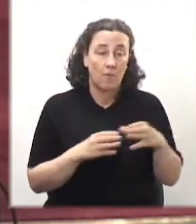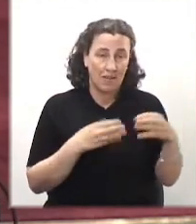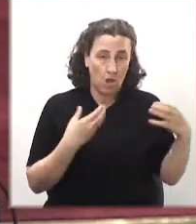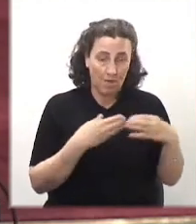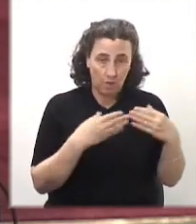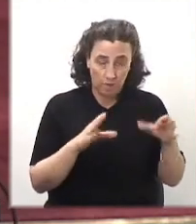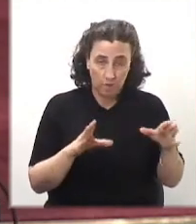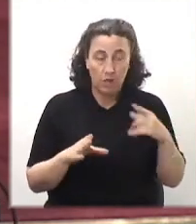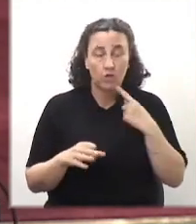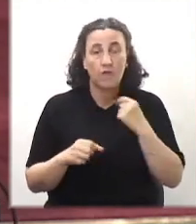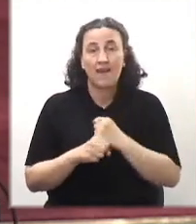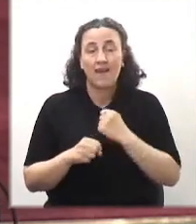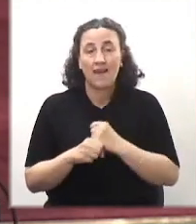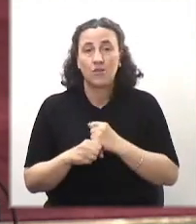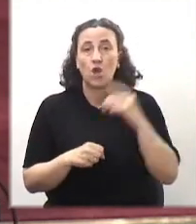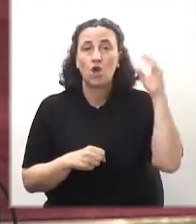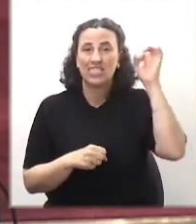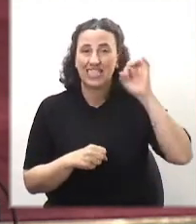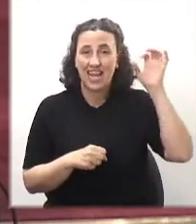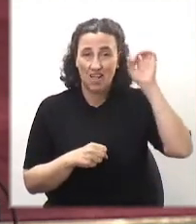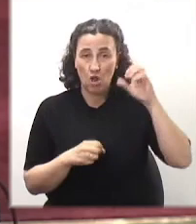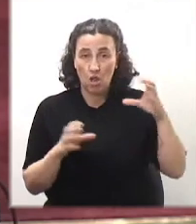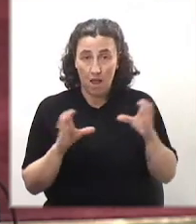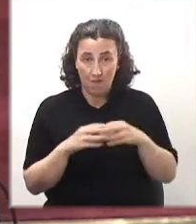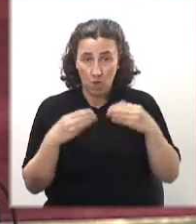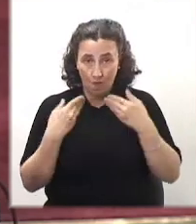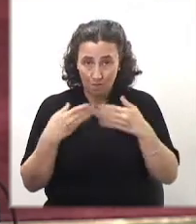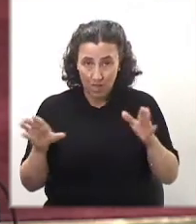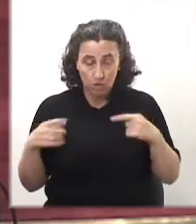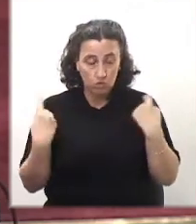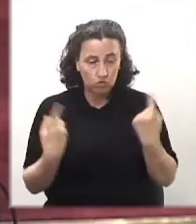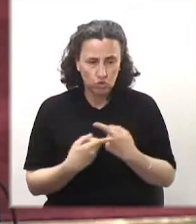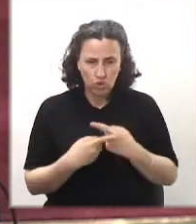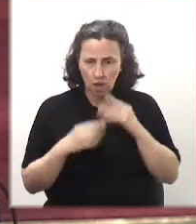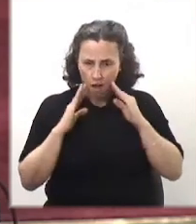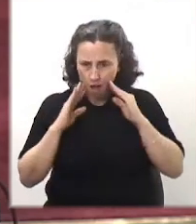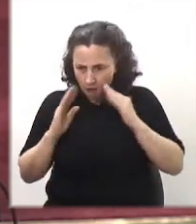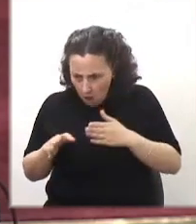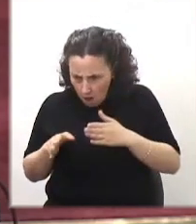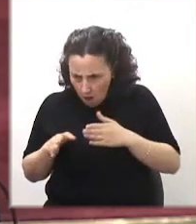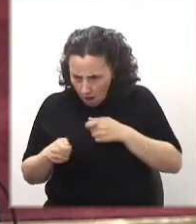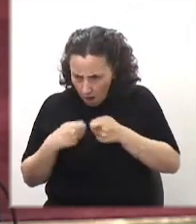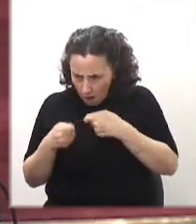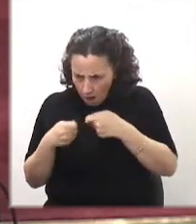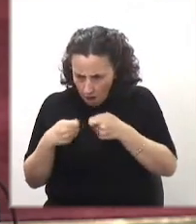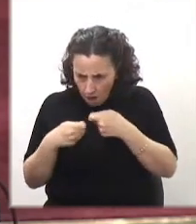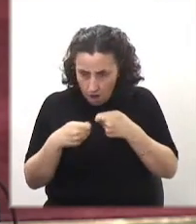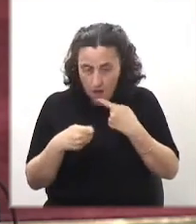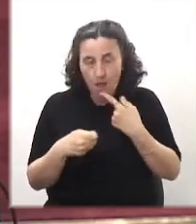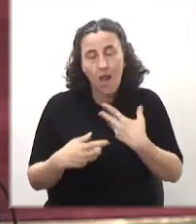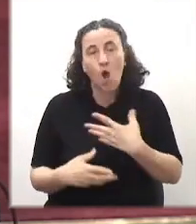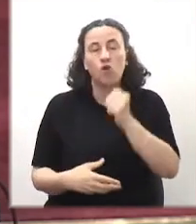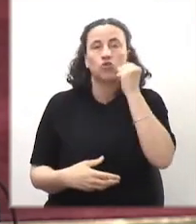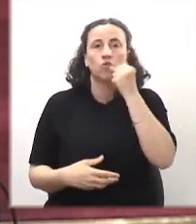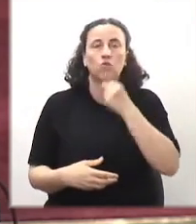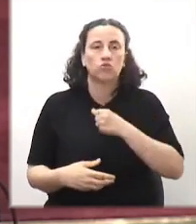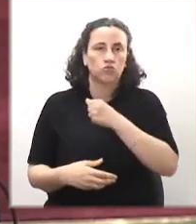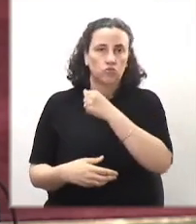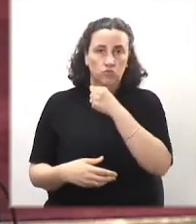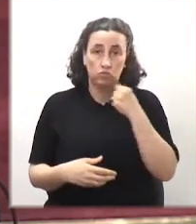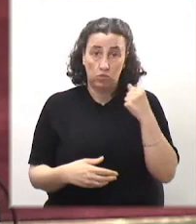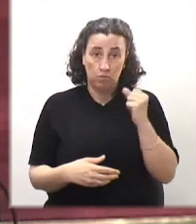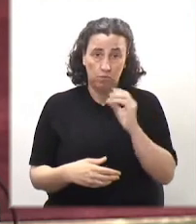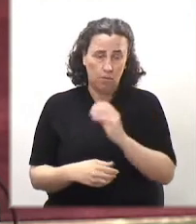trabajando con los senadores de Cabildo Abierto, porque nosotros concentramos todos los recursos en lograr buscar una